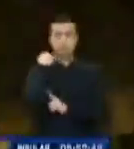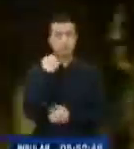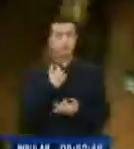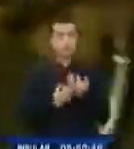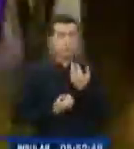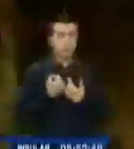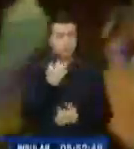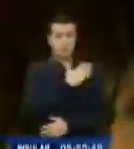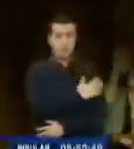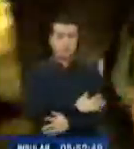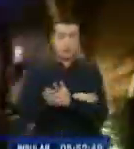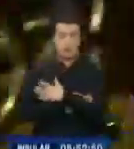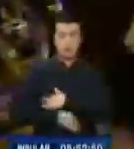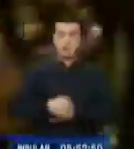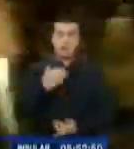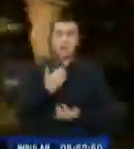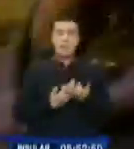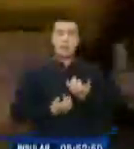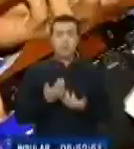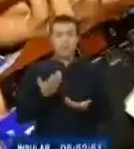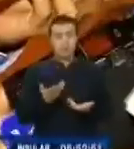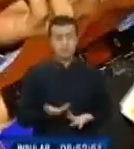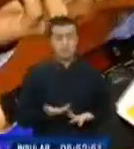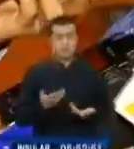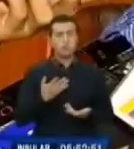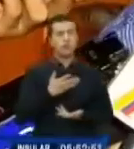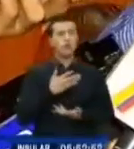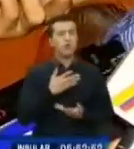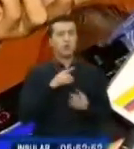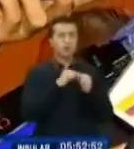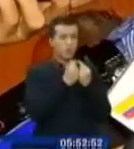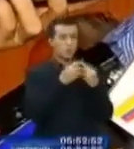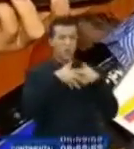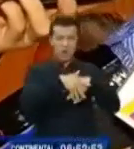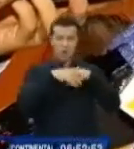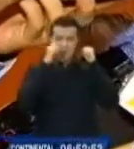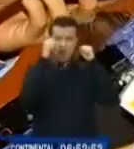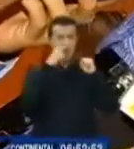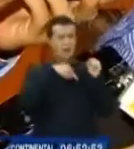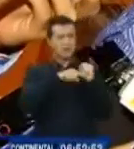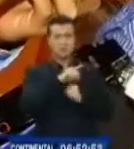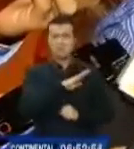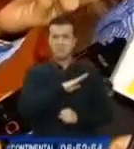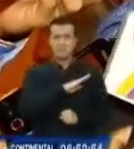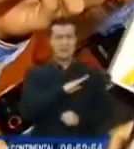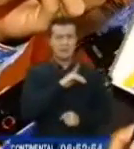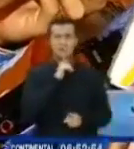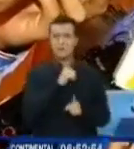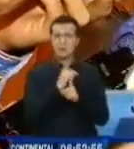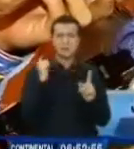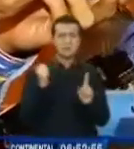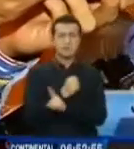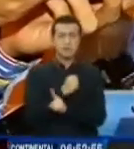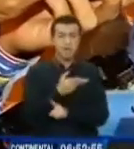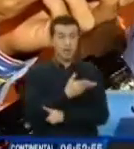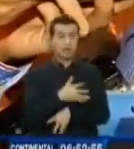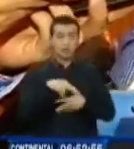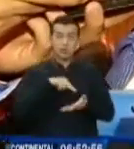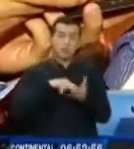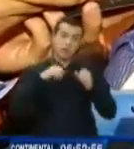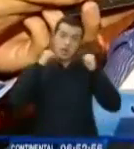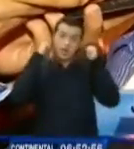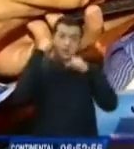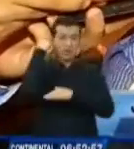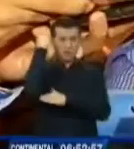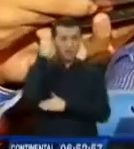en sus extremidades. Lo único que buscan es generar caos y vandalismo. Yo no pienso que es manifestar un